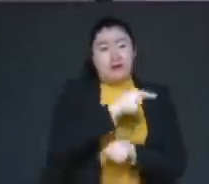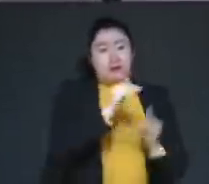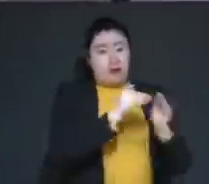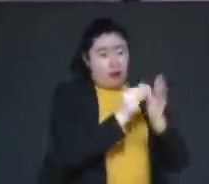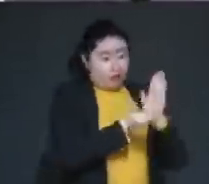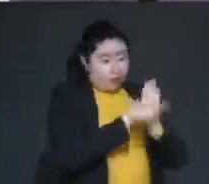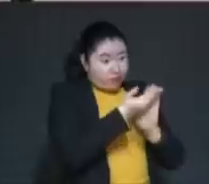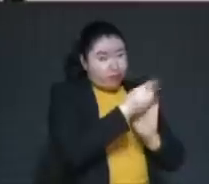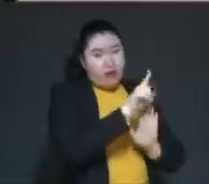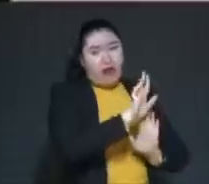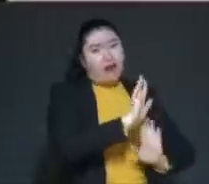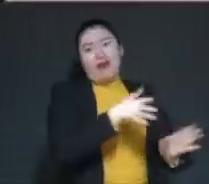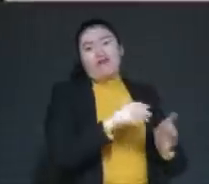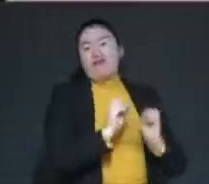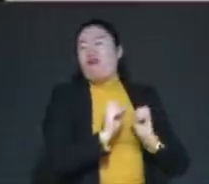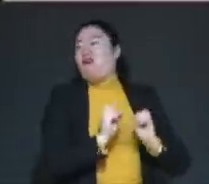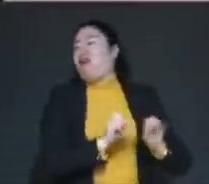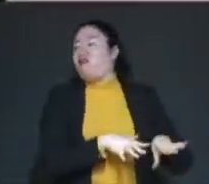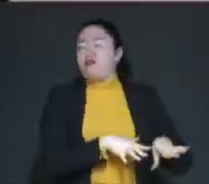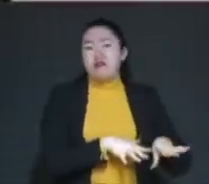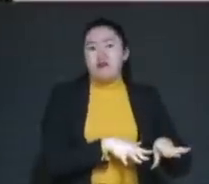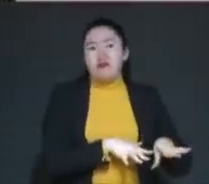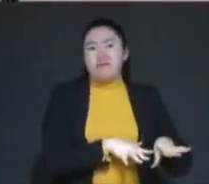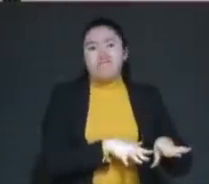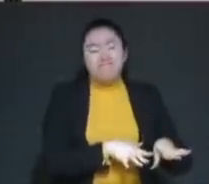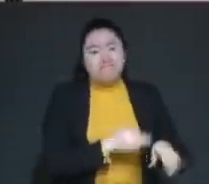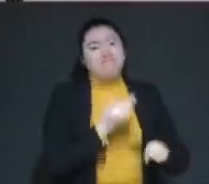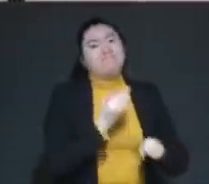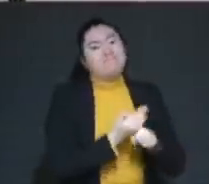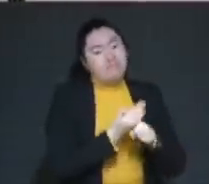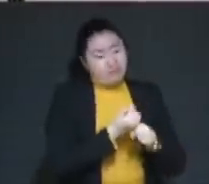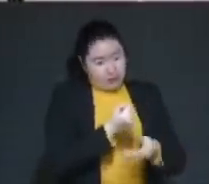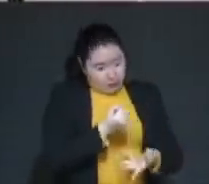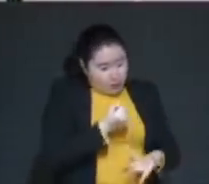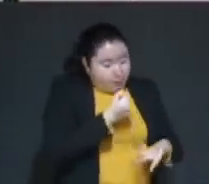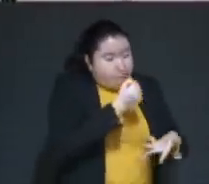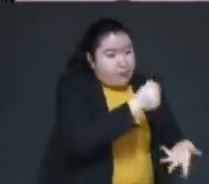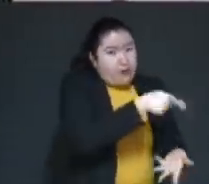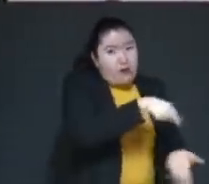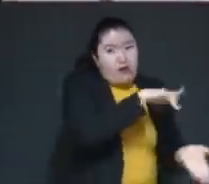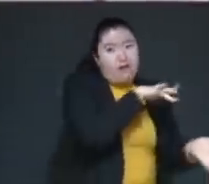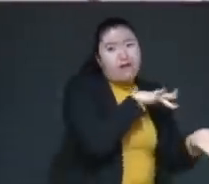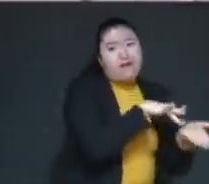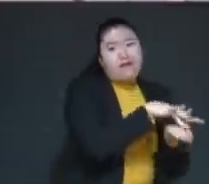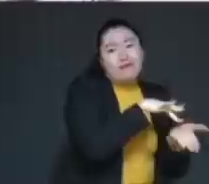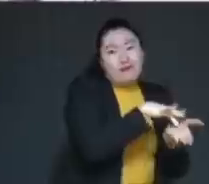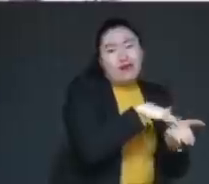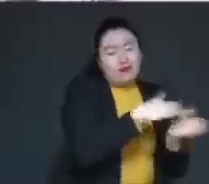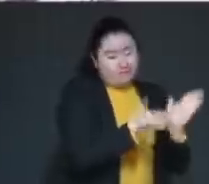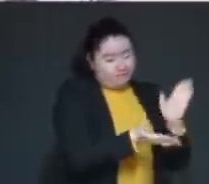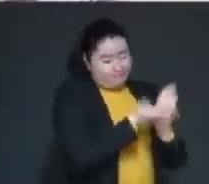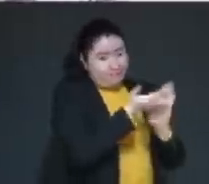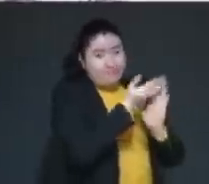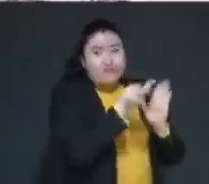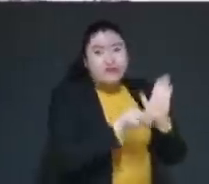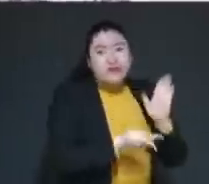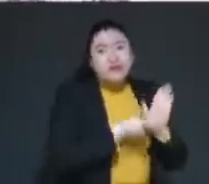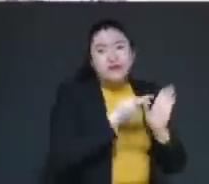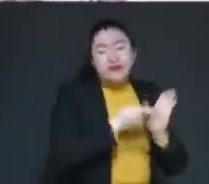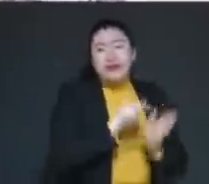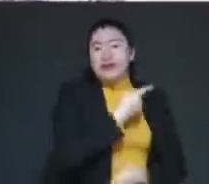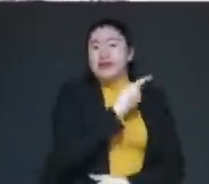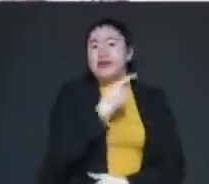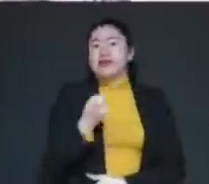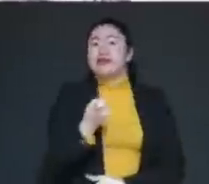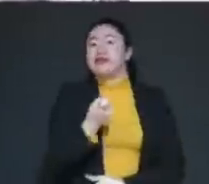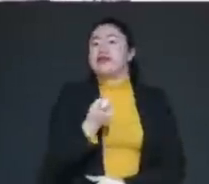de recursos para la reconstrucción. Esperamos terminar la reconstrucción, son cerca de 25,000 viviendas que